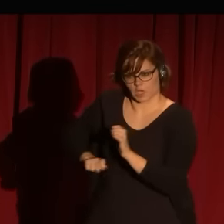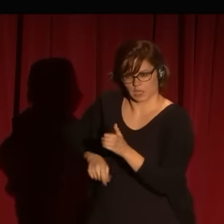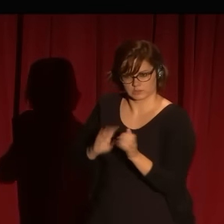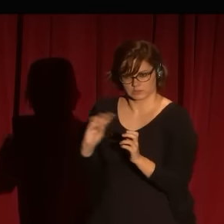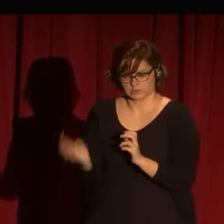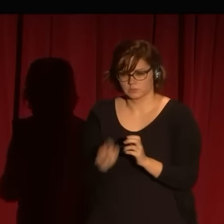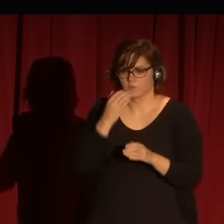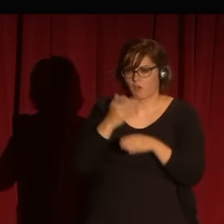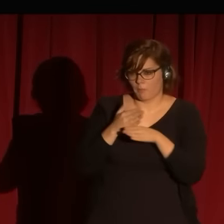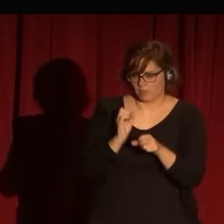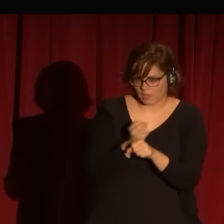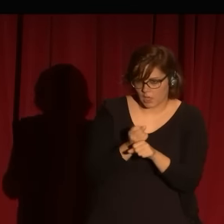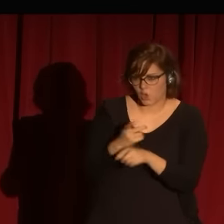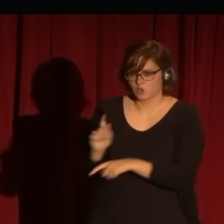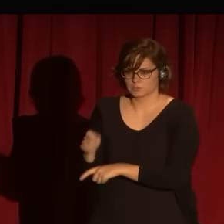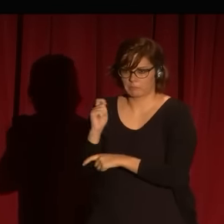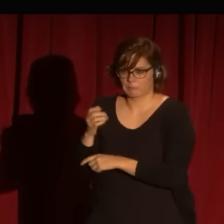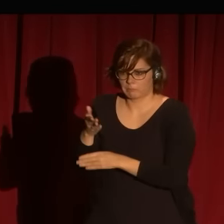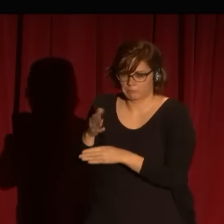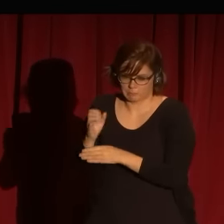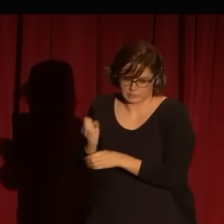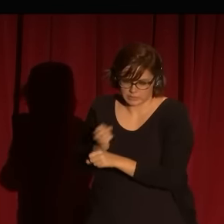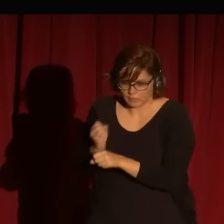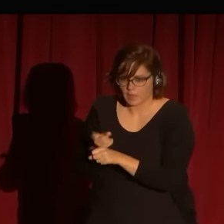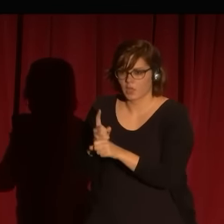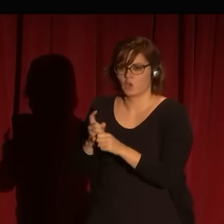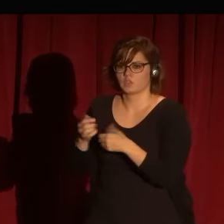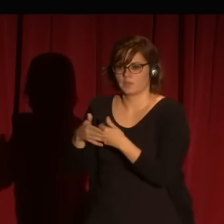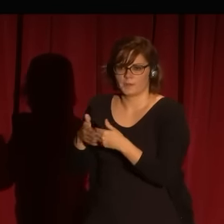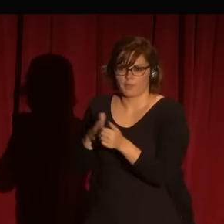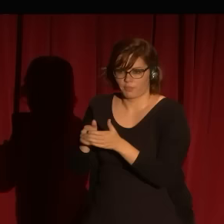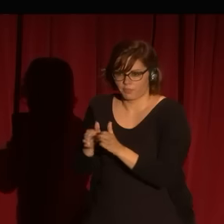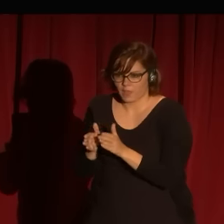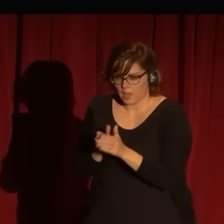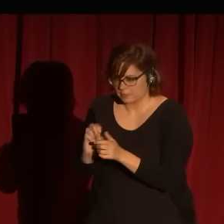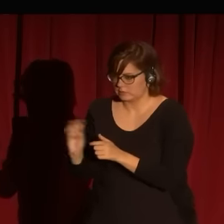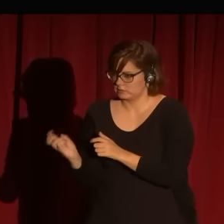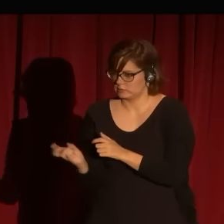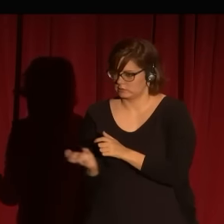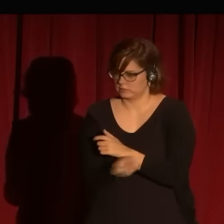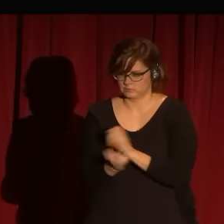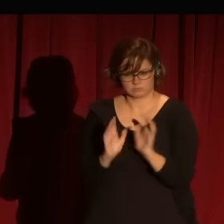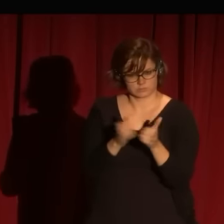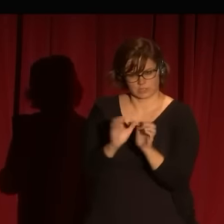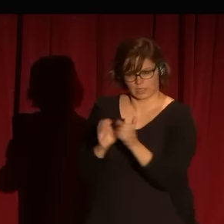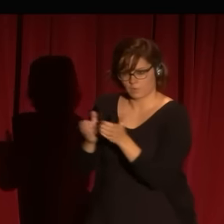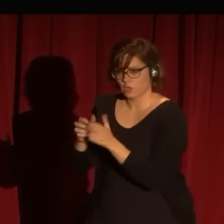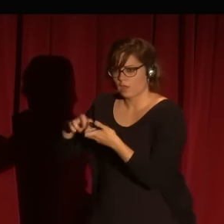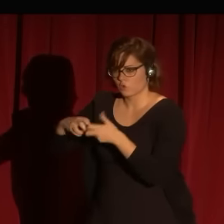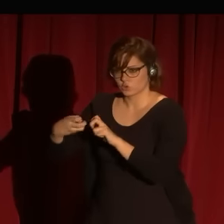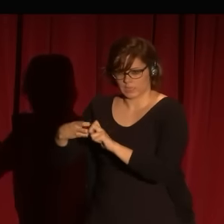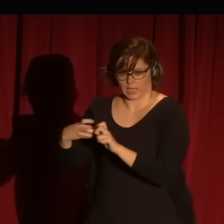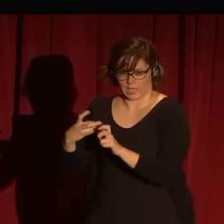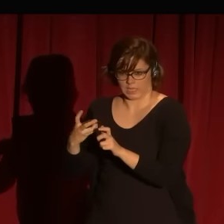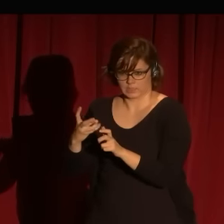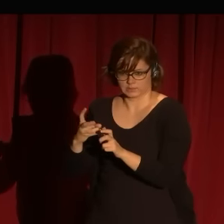los madereros los pescaderos los torneros los ceramistas los todo todos los gremios que existían en la ciudad de Bruselas y todos